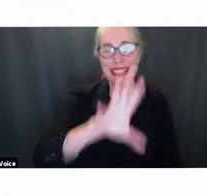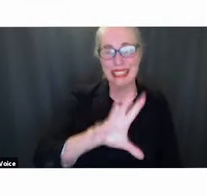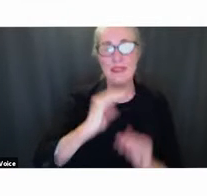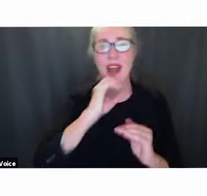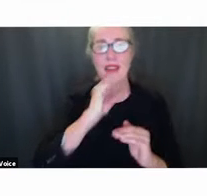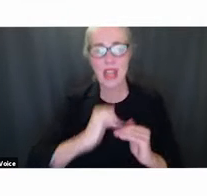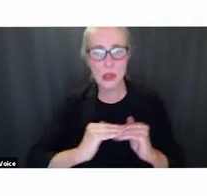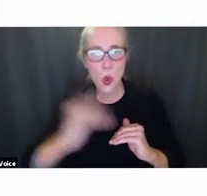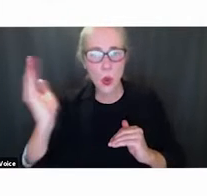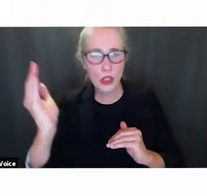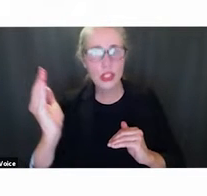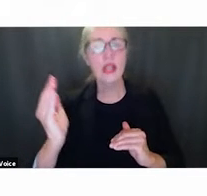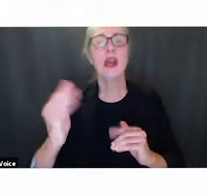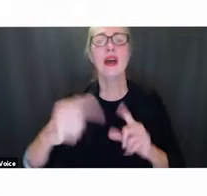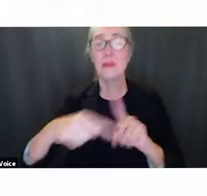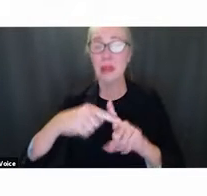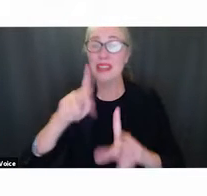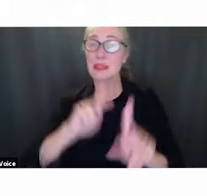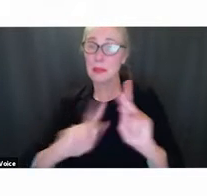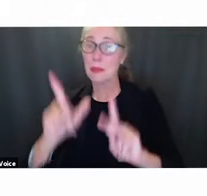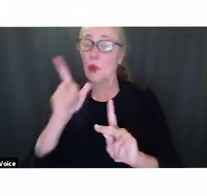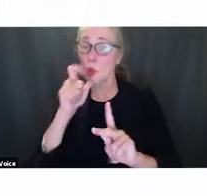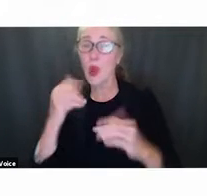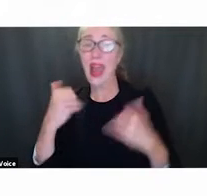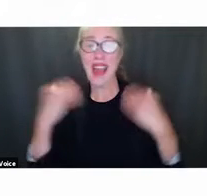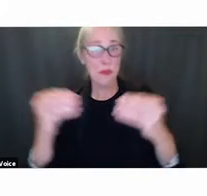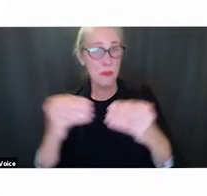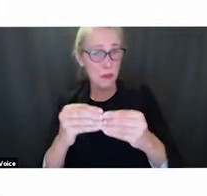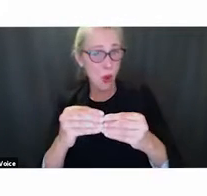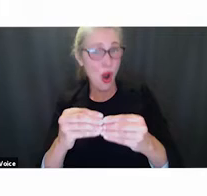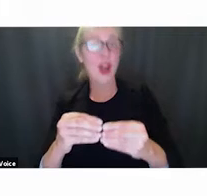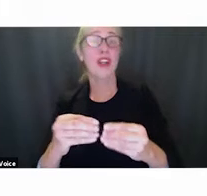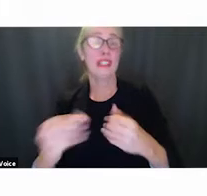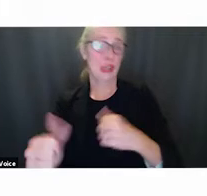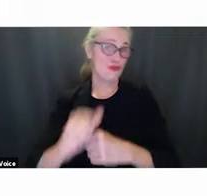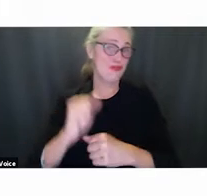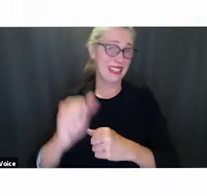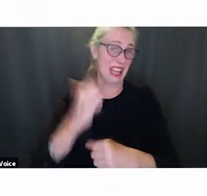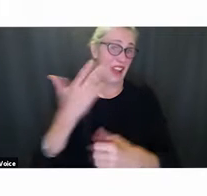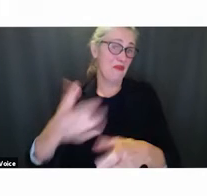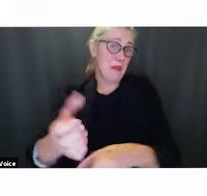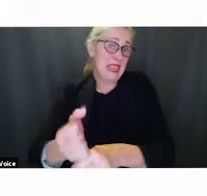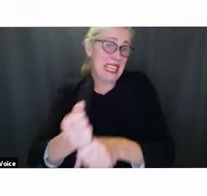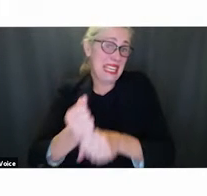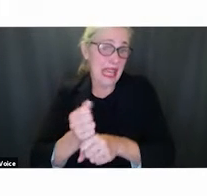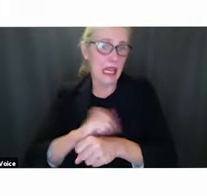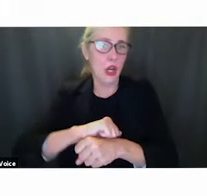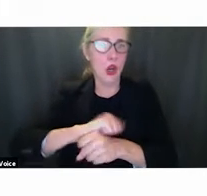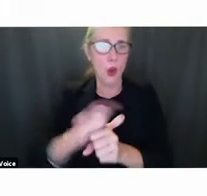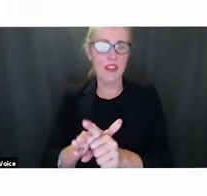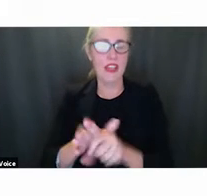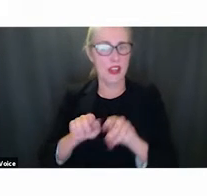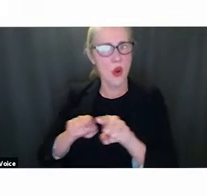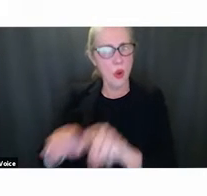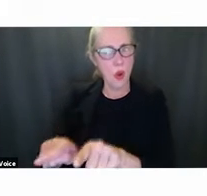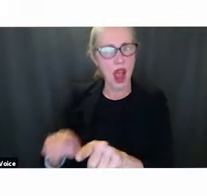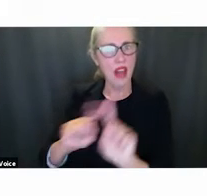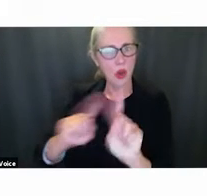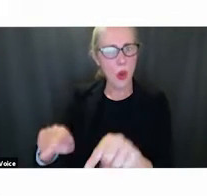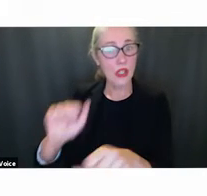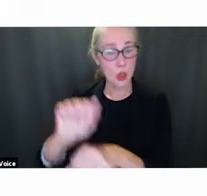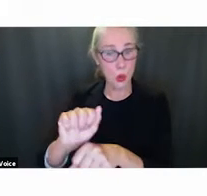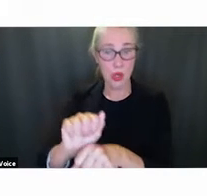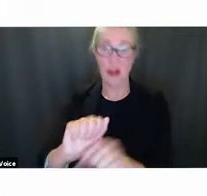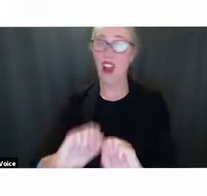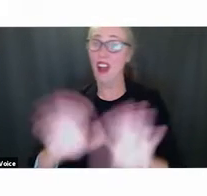y lo autorizó para las personas mayores de 65 años y aquellos de entre 16 y 64 años que